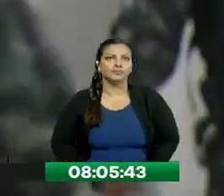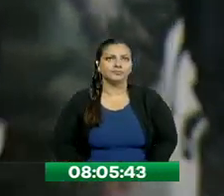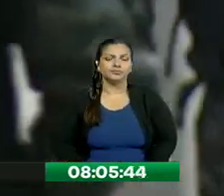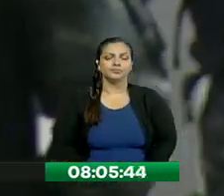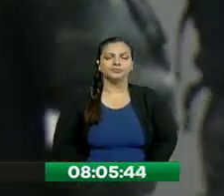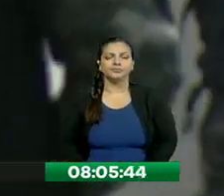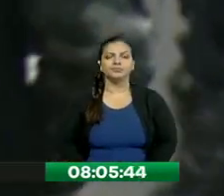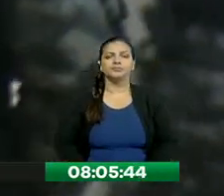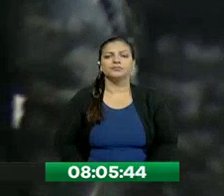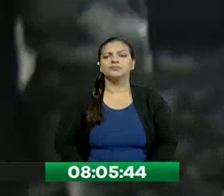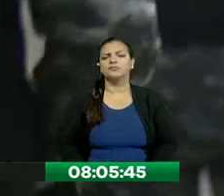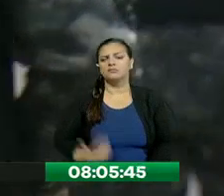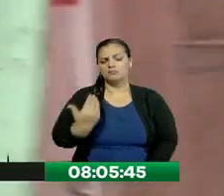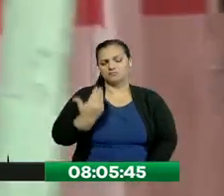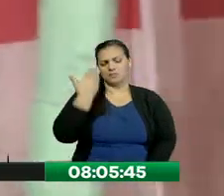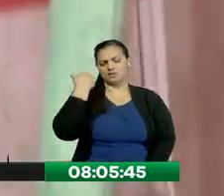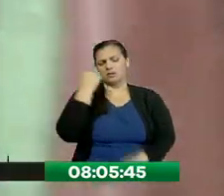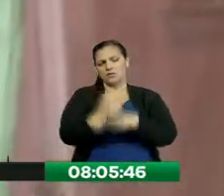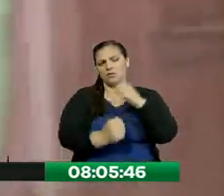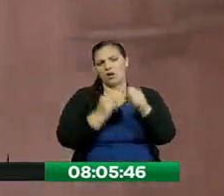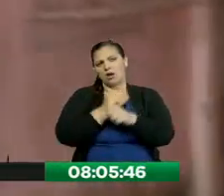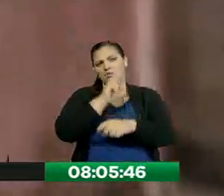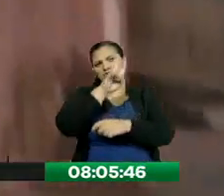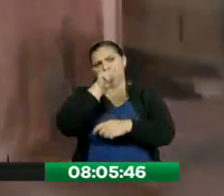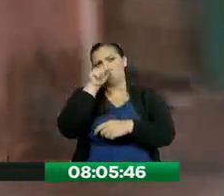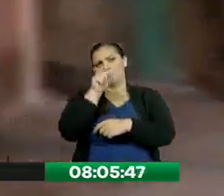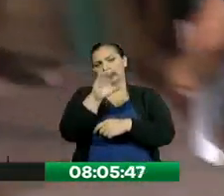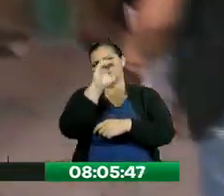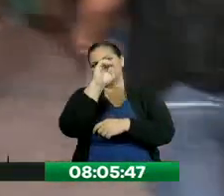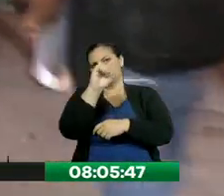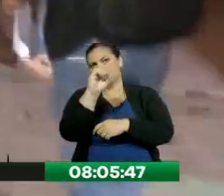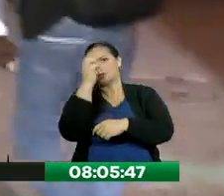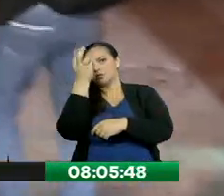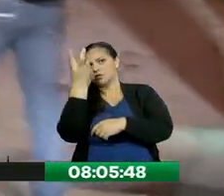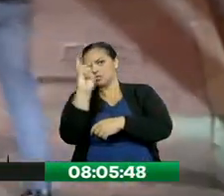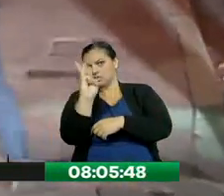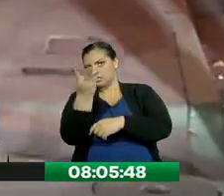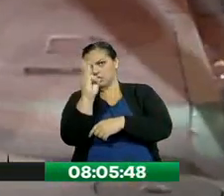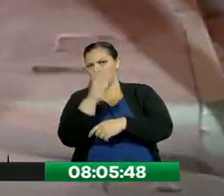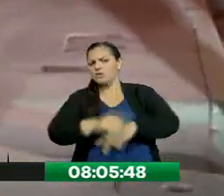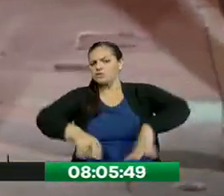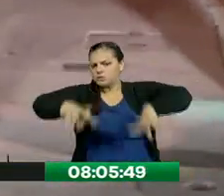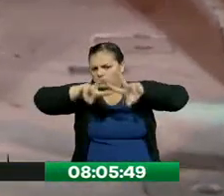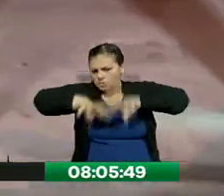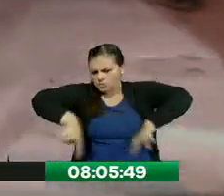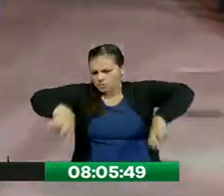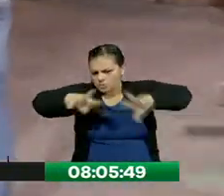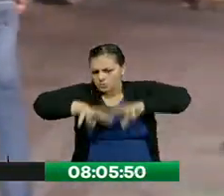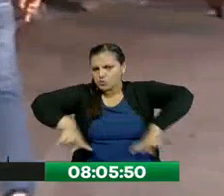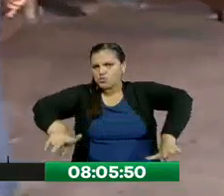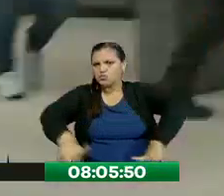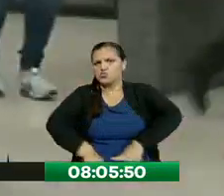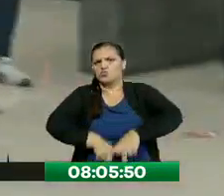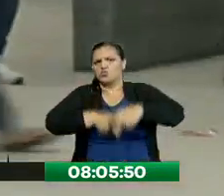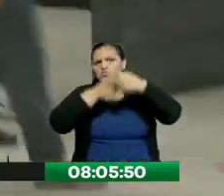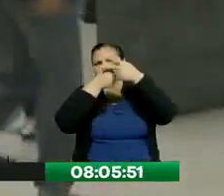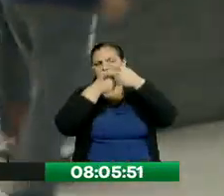realizando desde el 2016. 7 de las 9 víctimas se encuentran ya en el